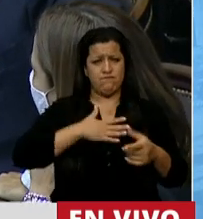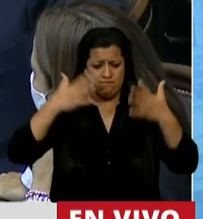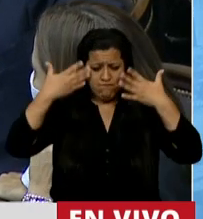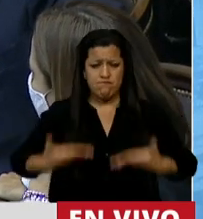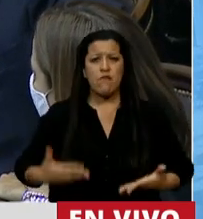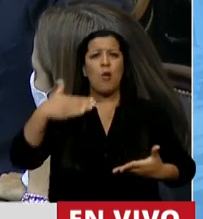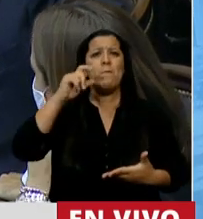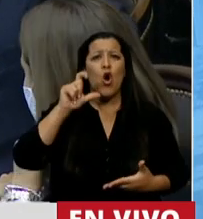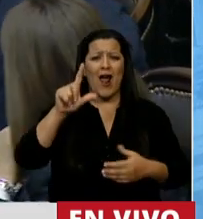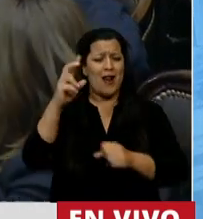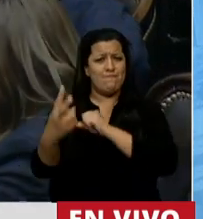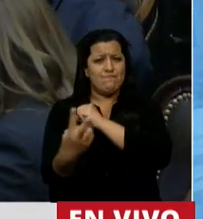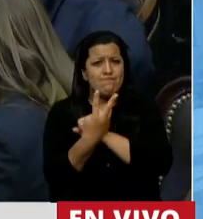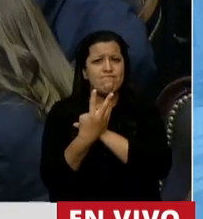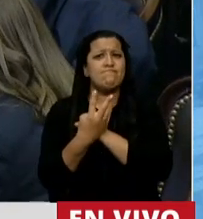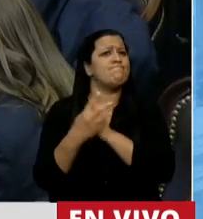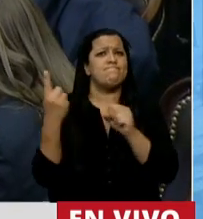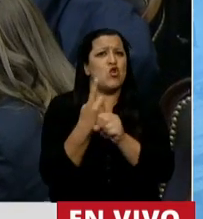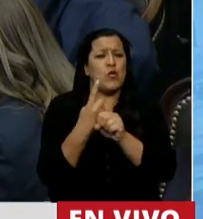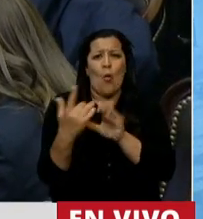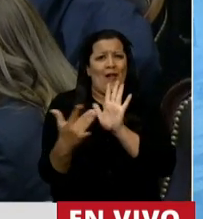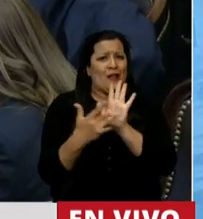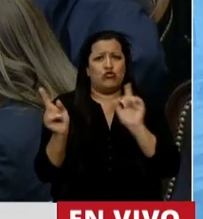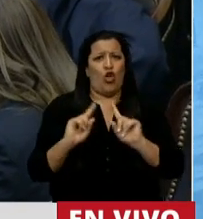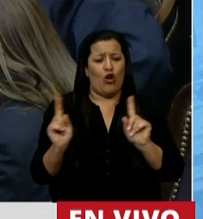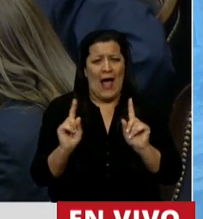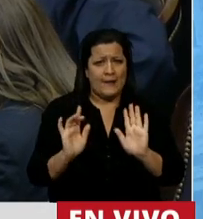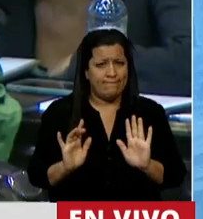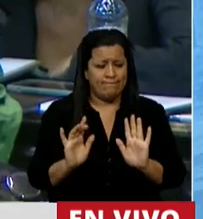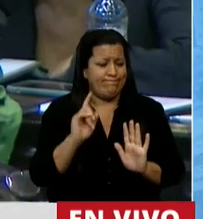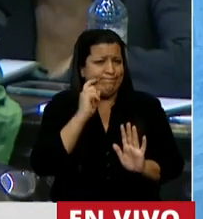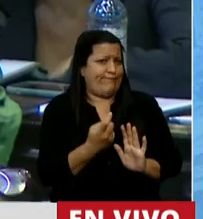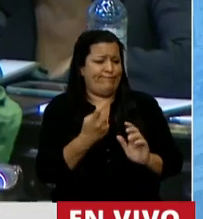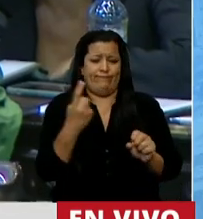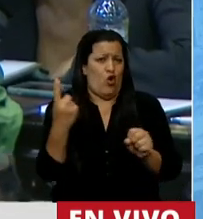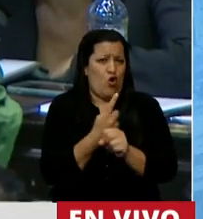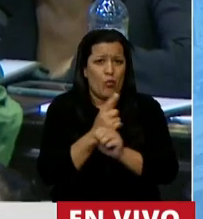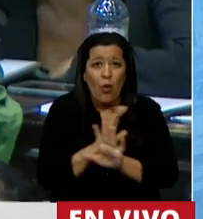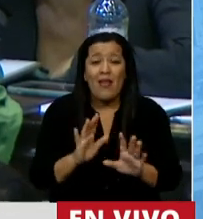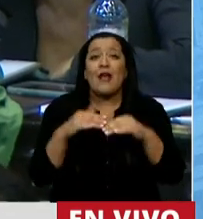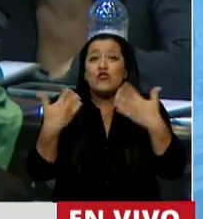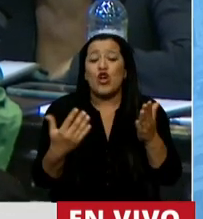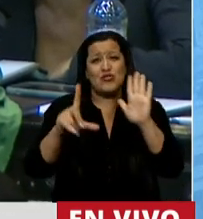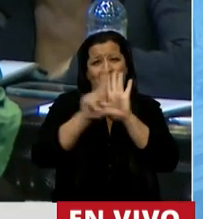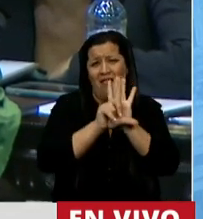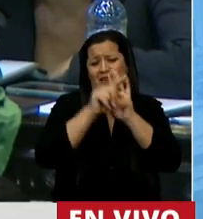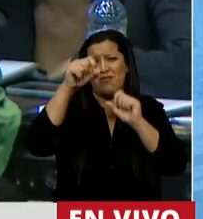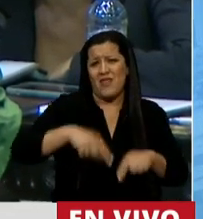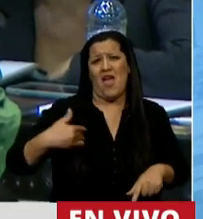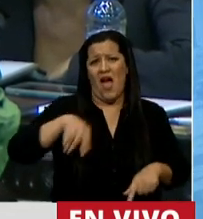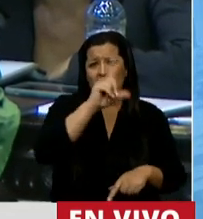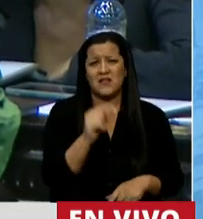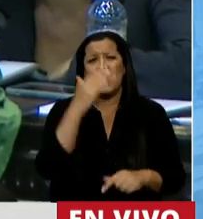y moral de la persona son inviolables. Por ende, y en base a toda la legislación argentina y a